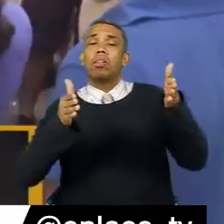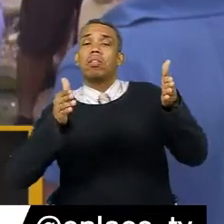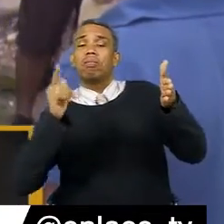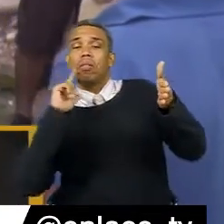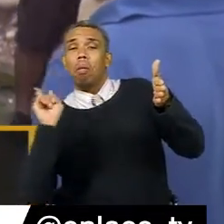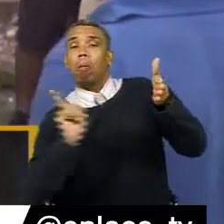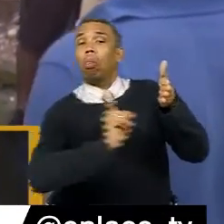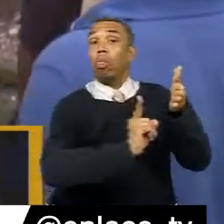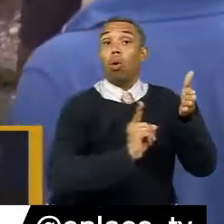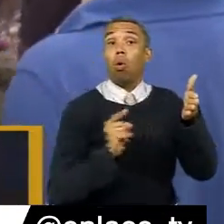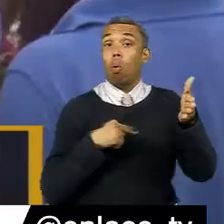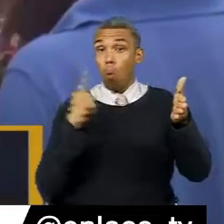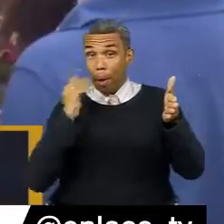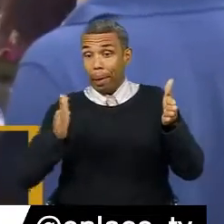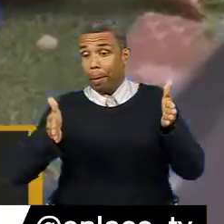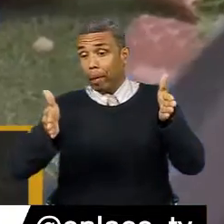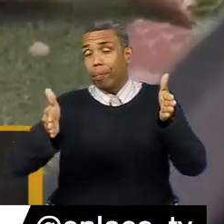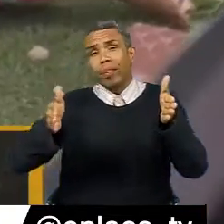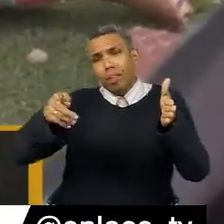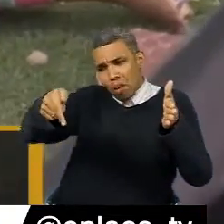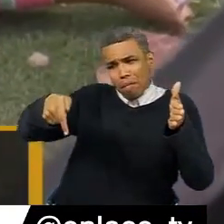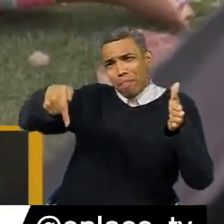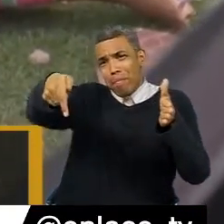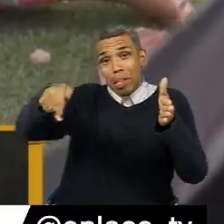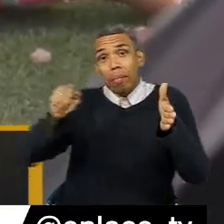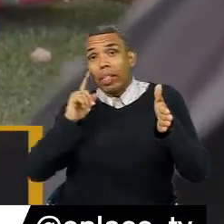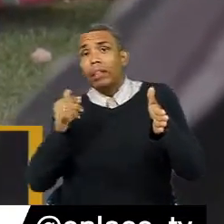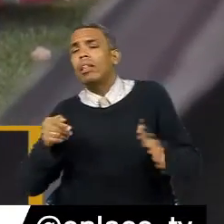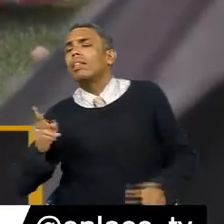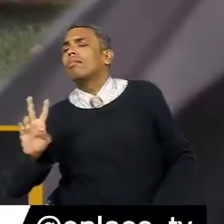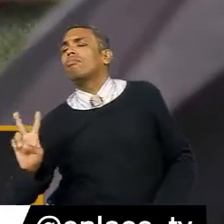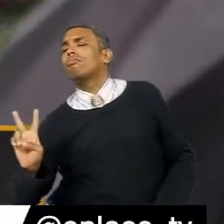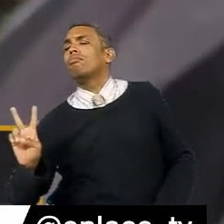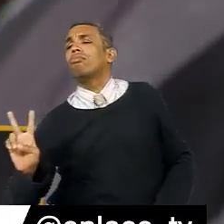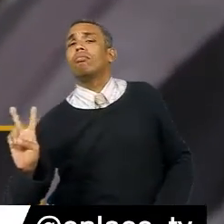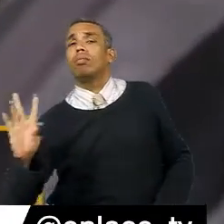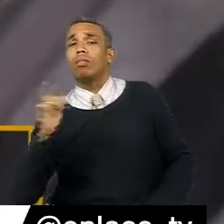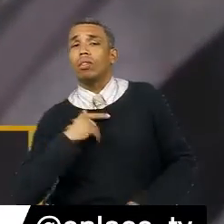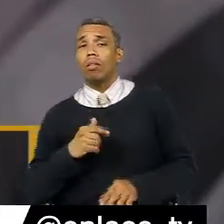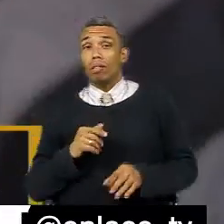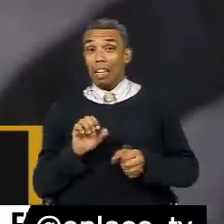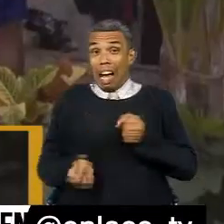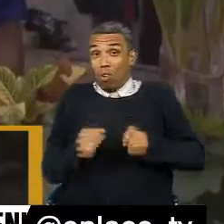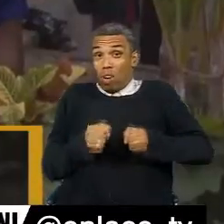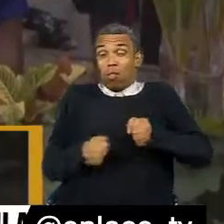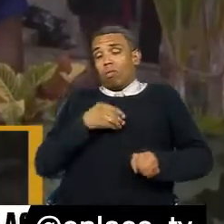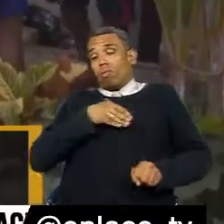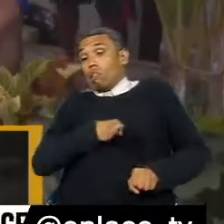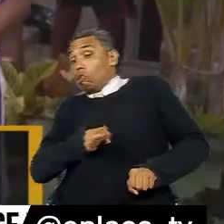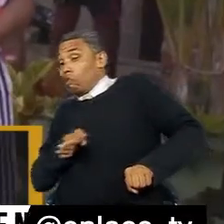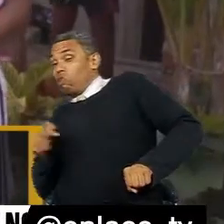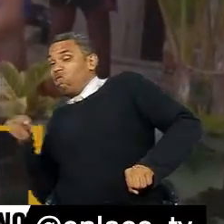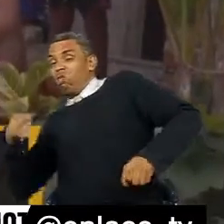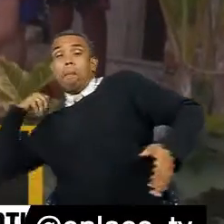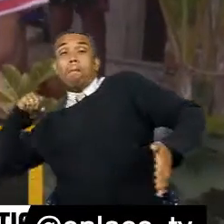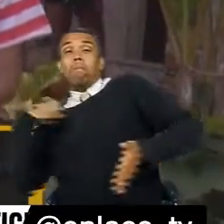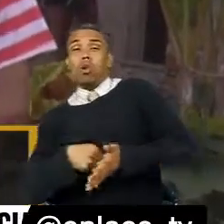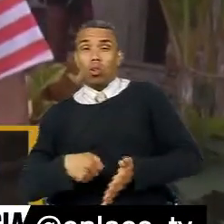la comunidad fue muy unida y todo, y no dejaron escapar a esa gente porque se los mataron y iban a ser tan cruel que los dejaron